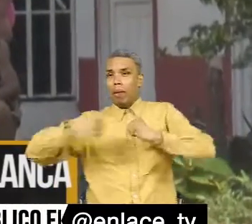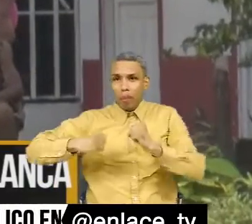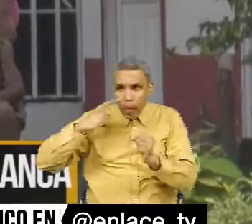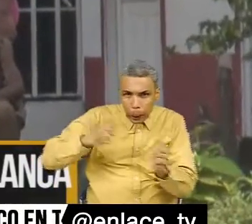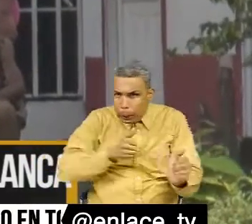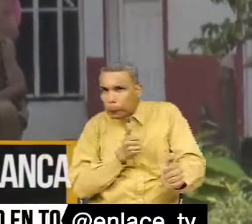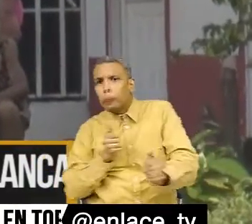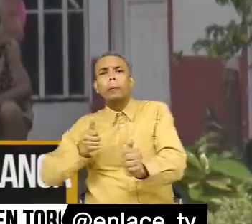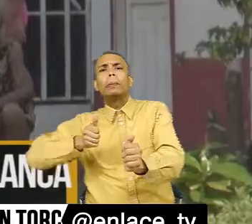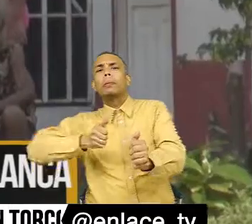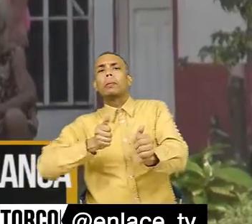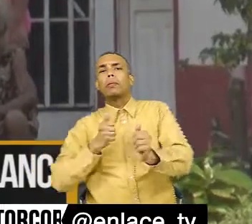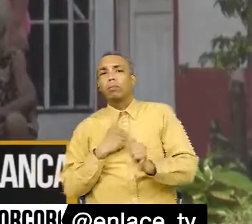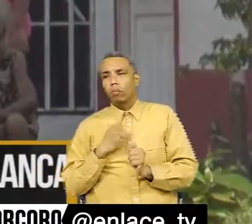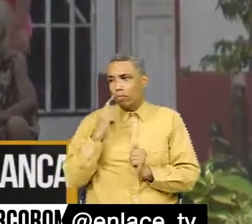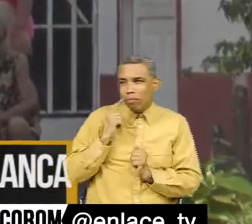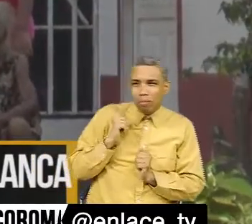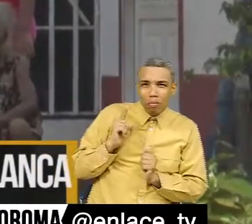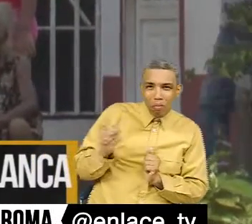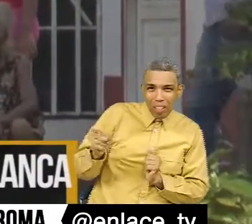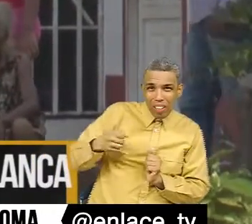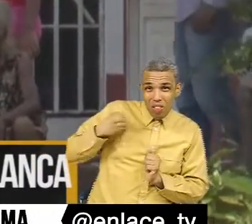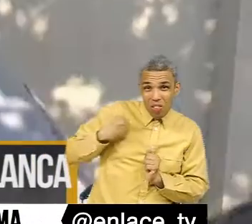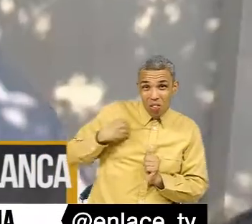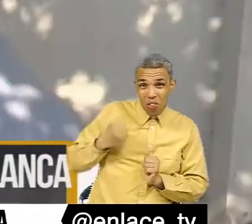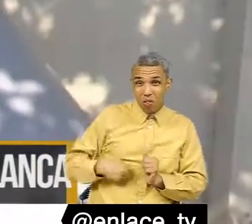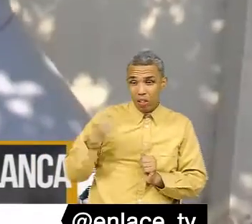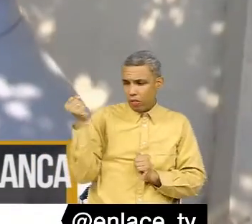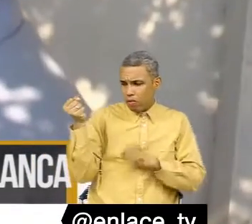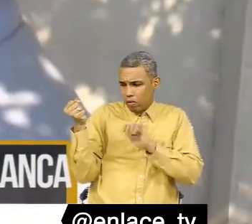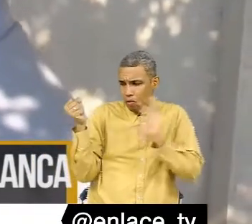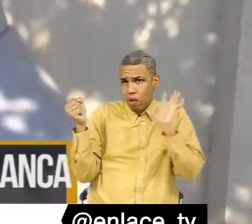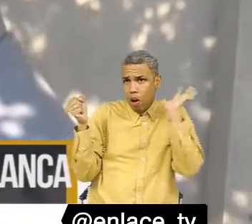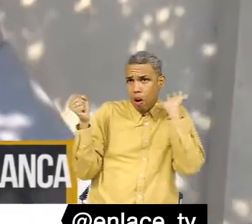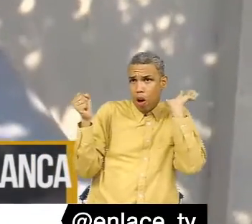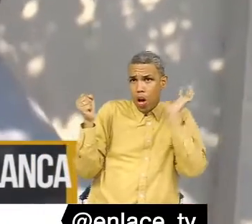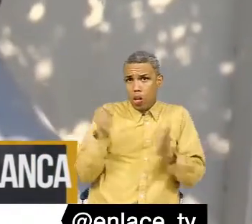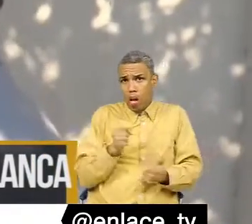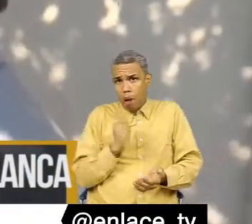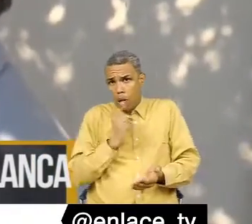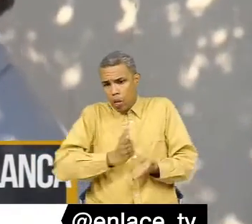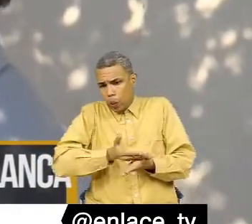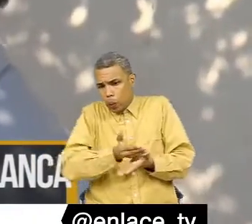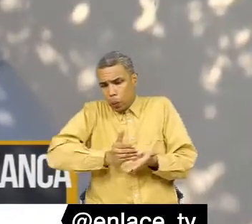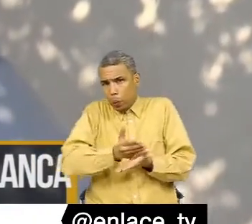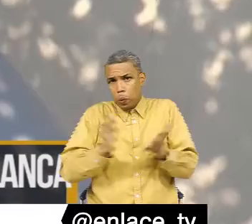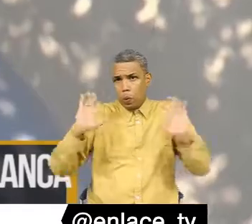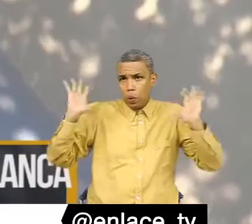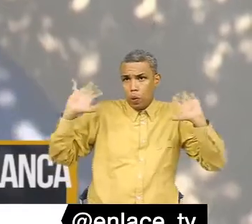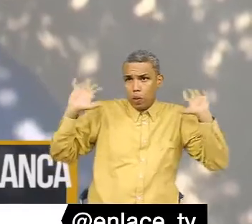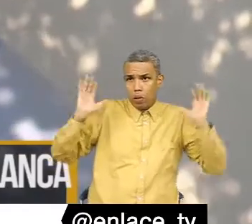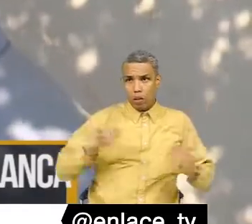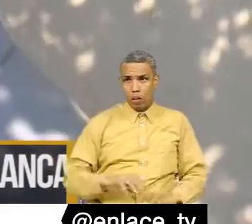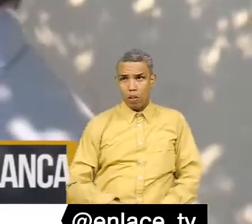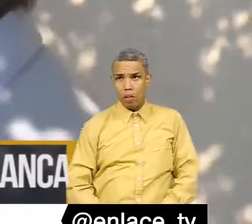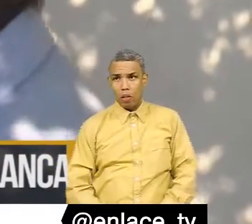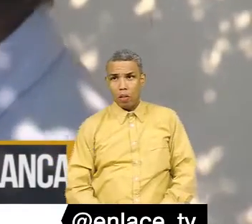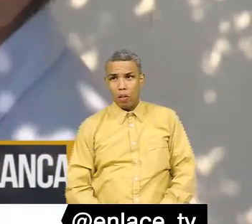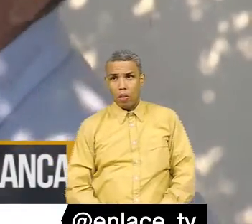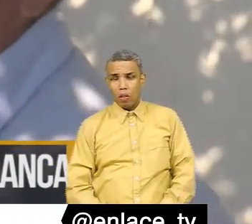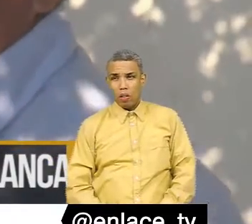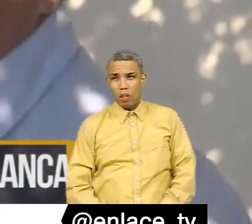padre sostuvo que el arma que le encontraron la llevaba para uso doméstico. No, el cuchillo era para eso, para cortar el bijao, solamente. Por